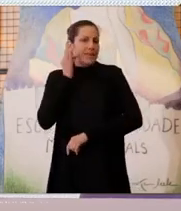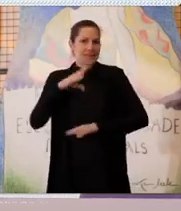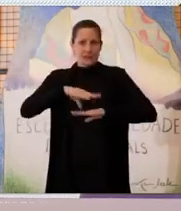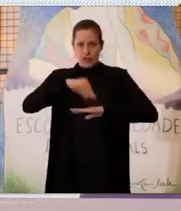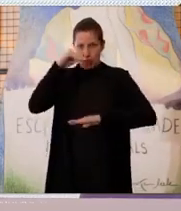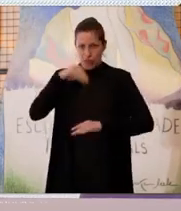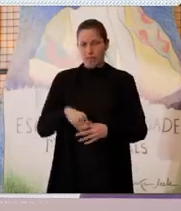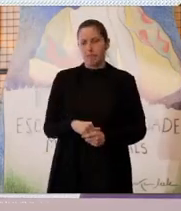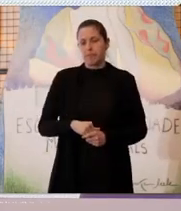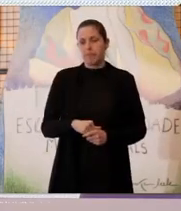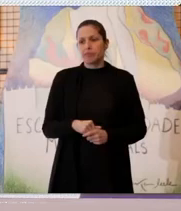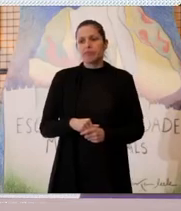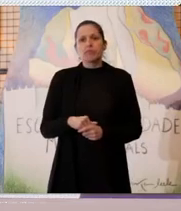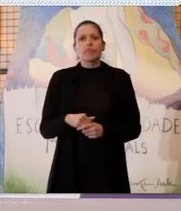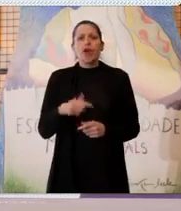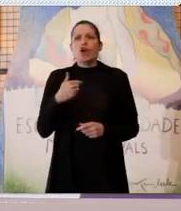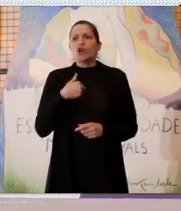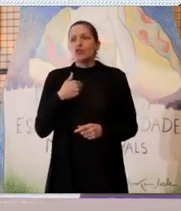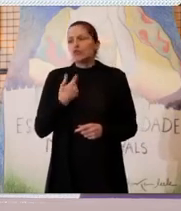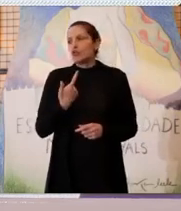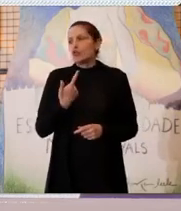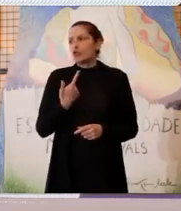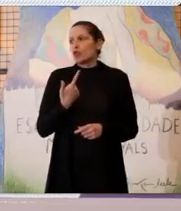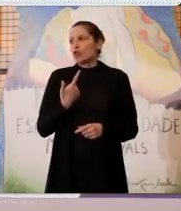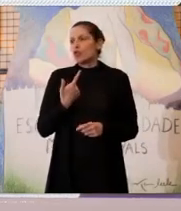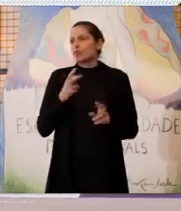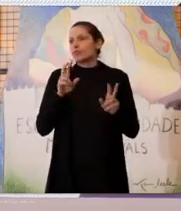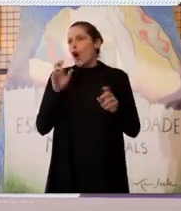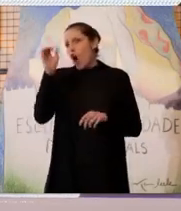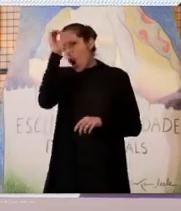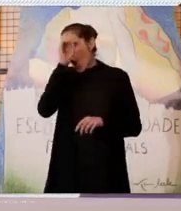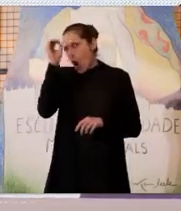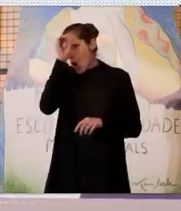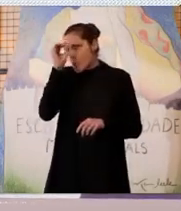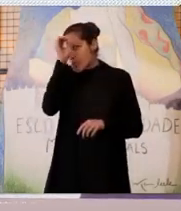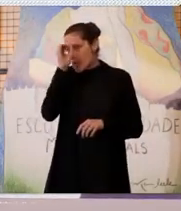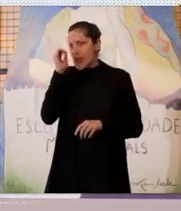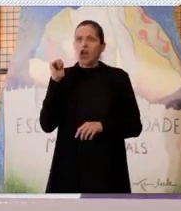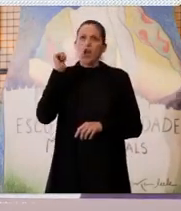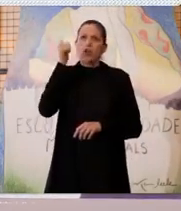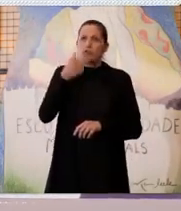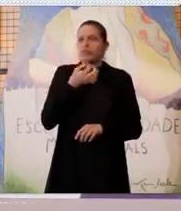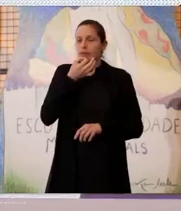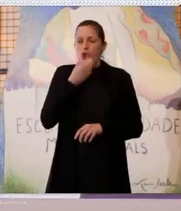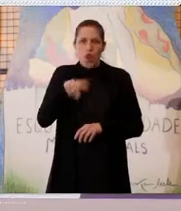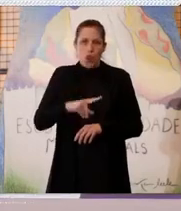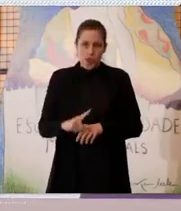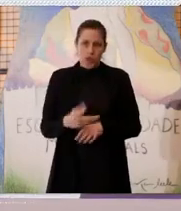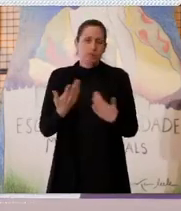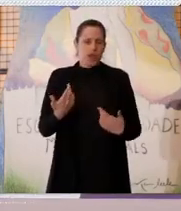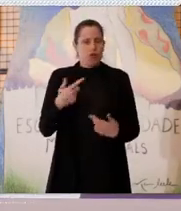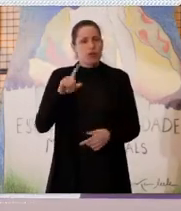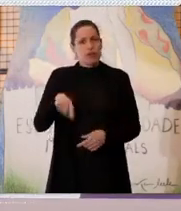estamos bien Yo no soy optimista Lo siento yo pero también tengo derecho yo reivindico mi derecho a ser una luchadora